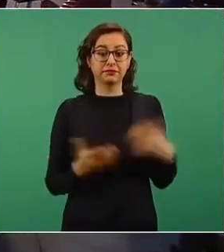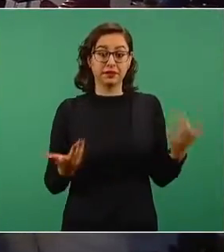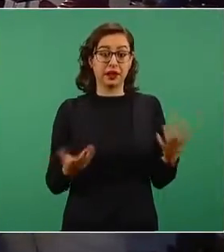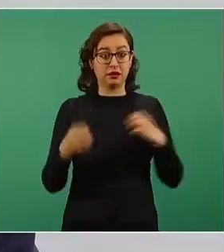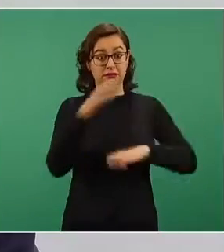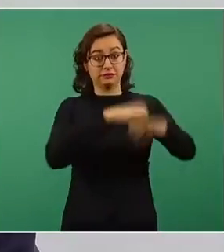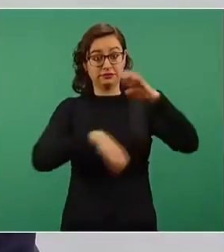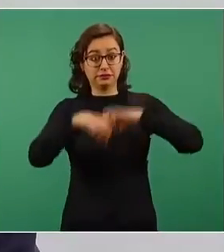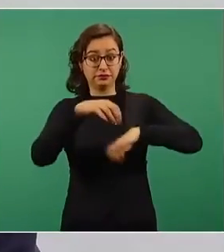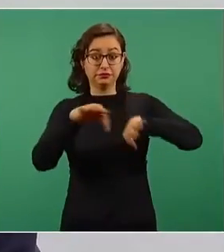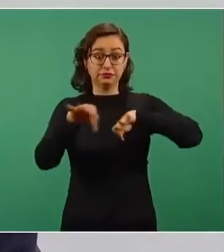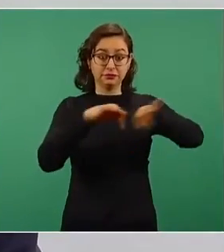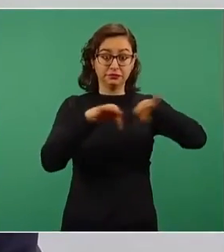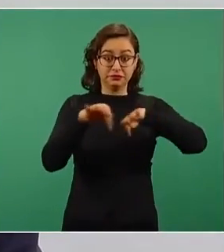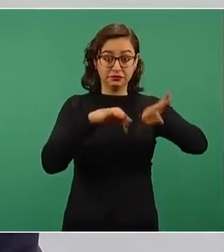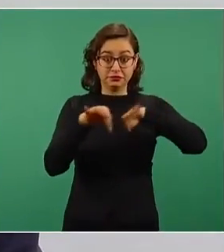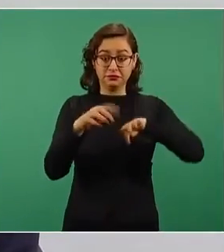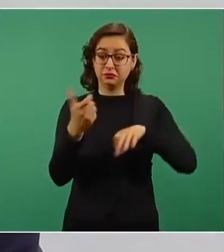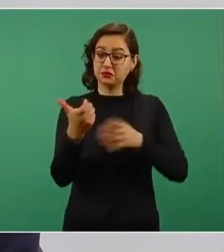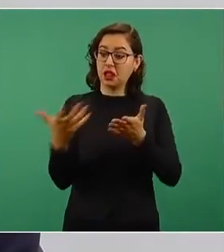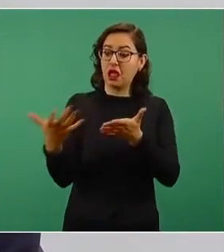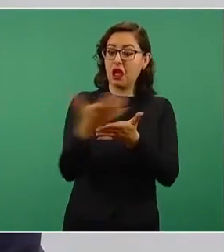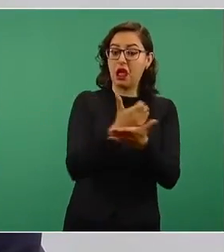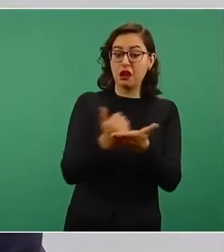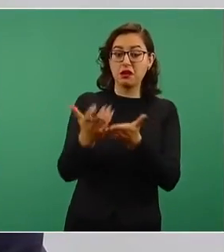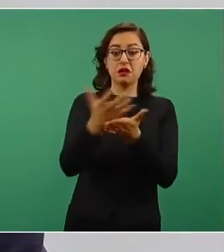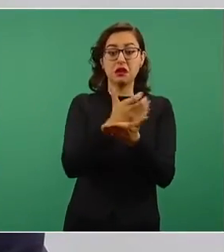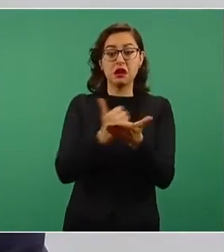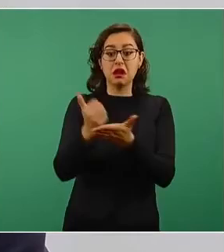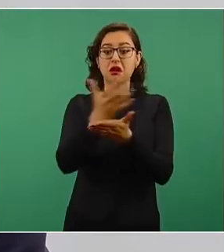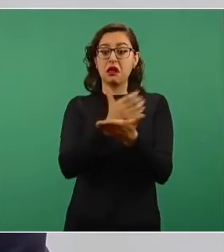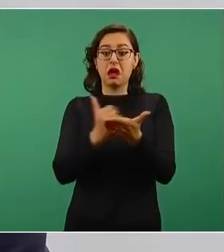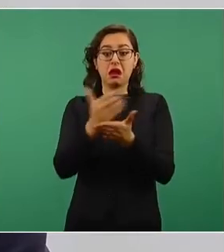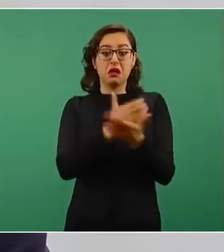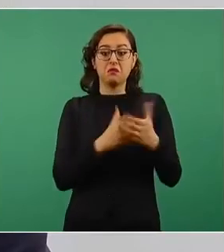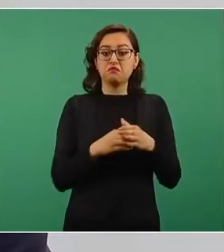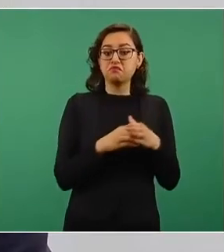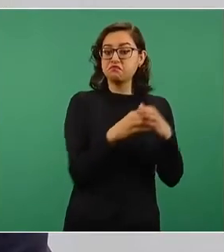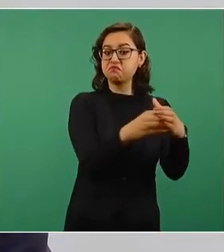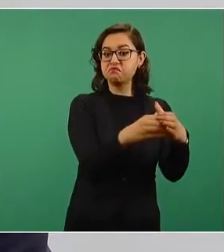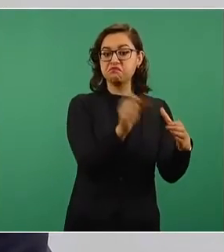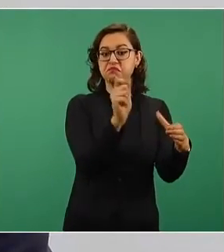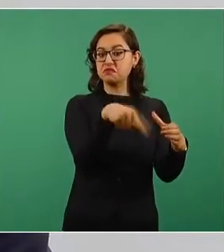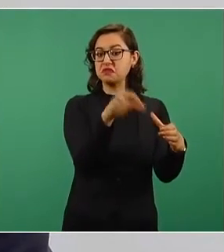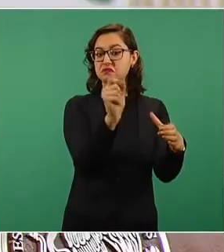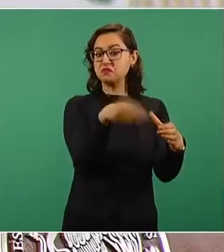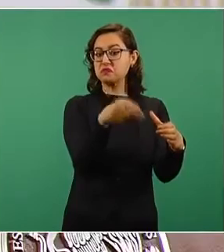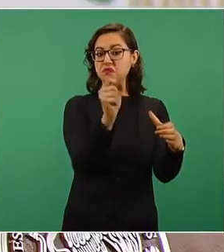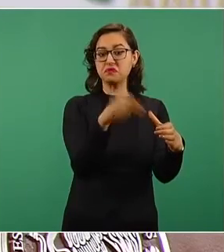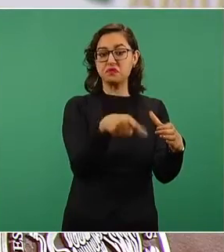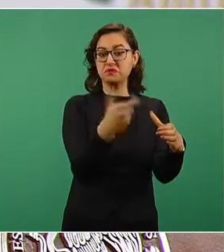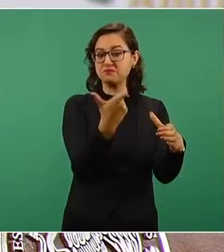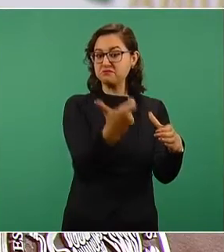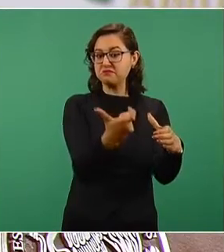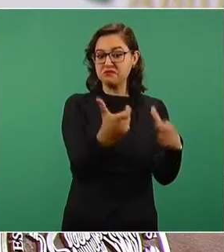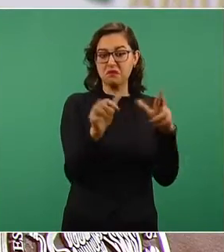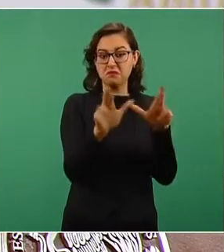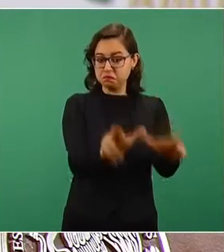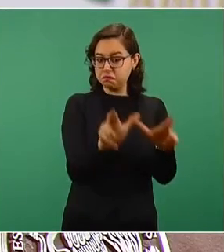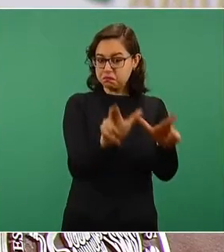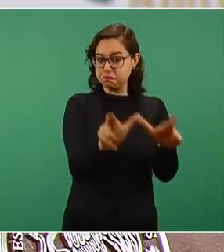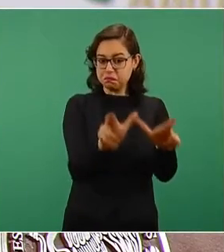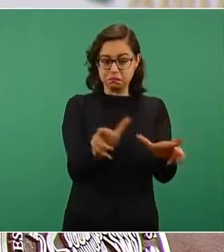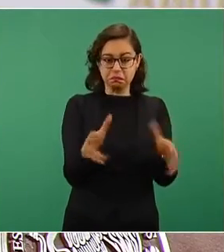iba al extranjero o se quedaba en unas cuantas manos, toda esa riqueza que se